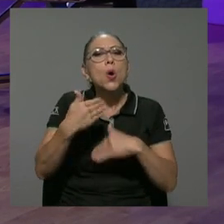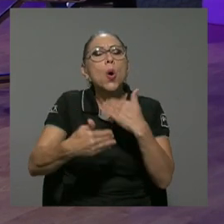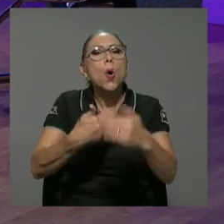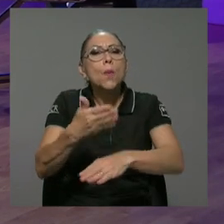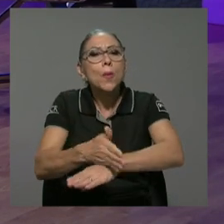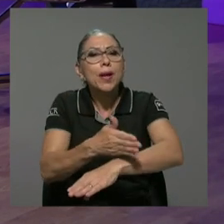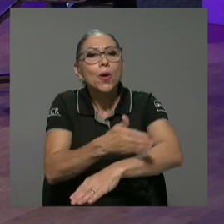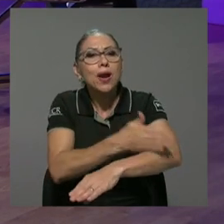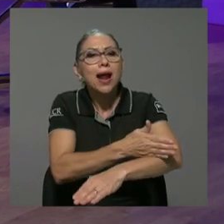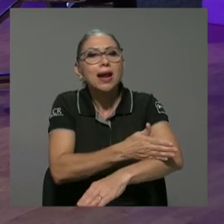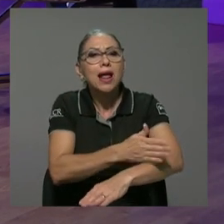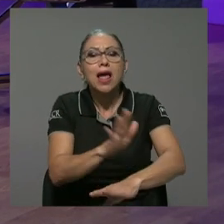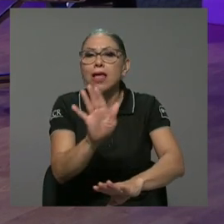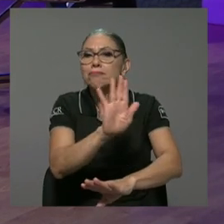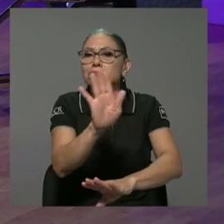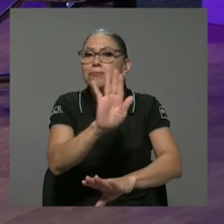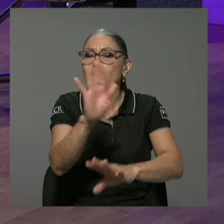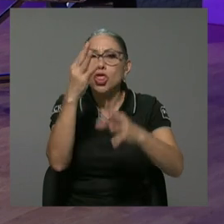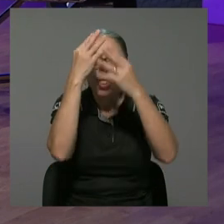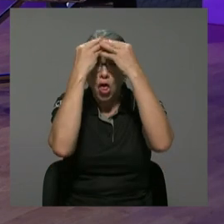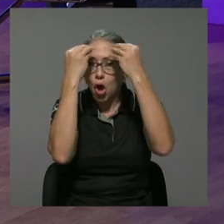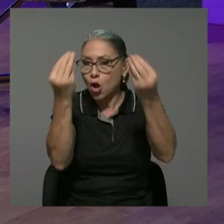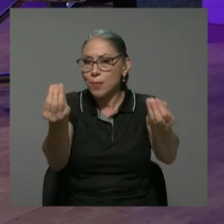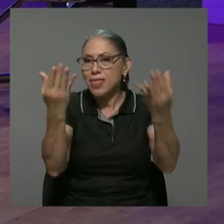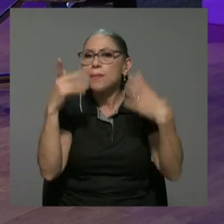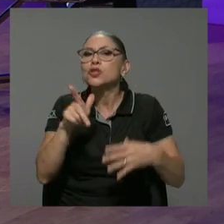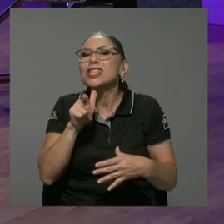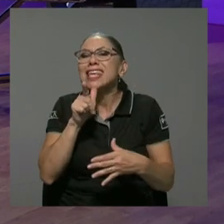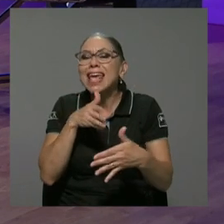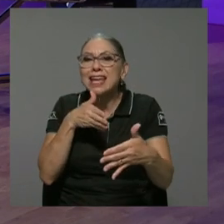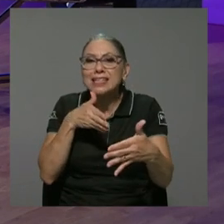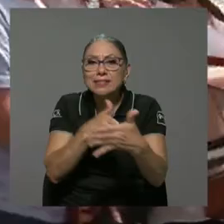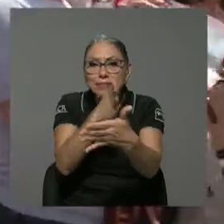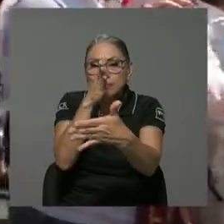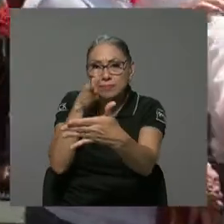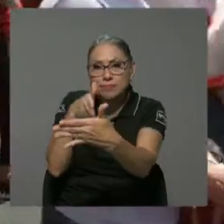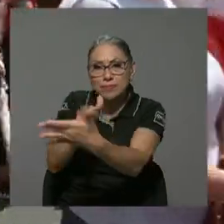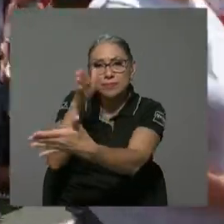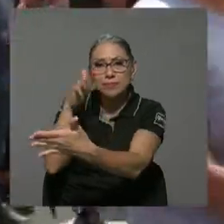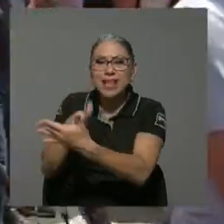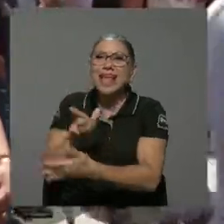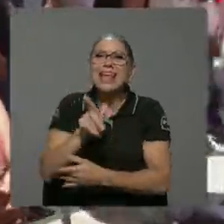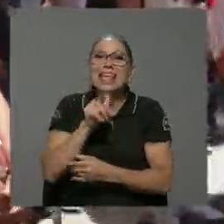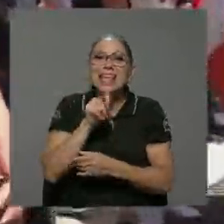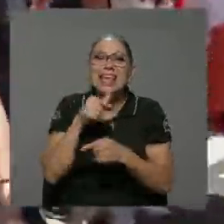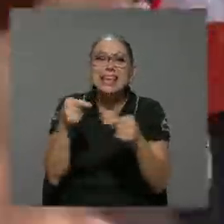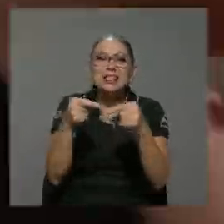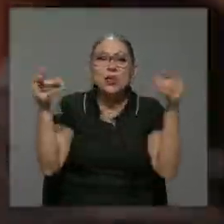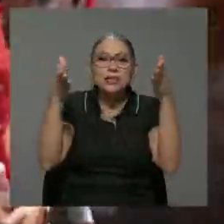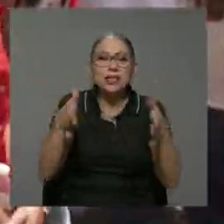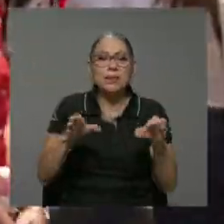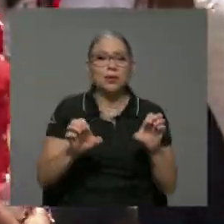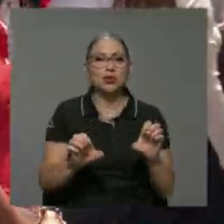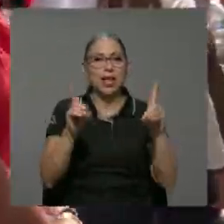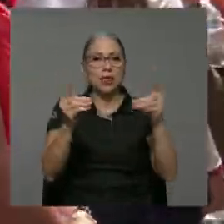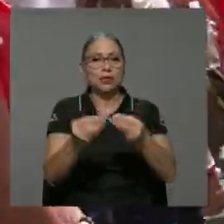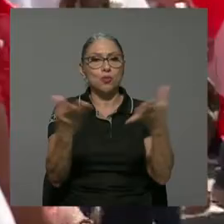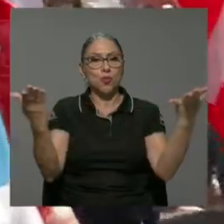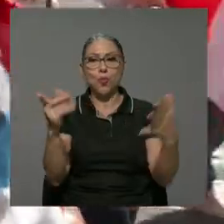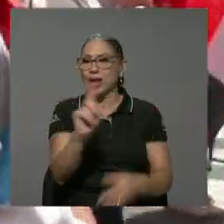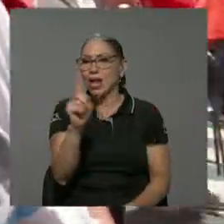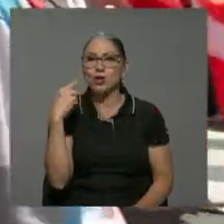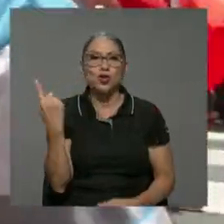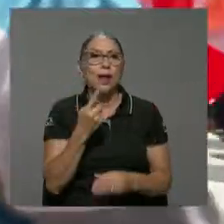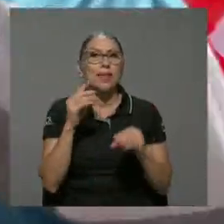son los que están constantemente amenazando y quiénes al final realmente son los enemigos de la educación pública, y no solamente